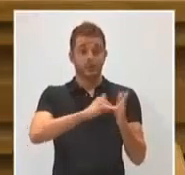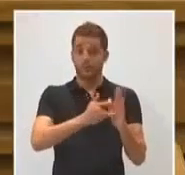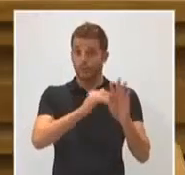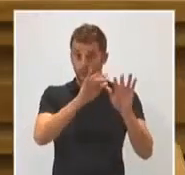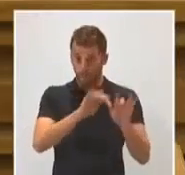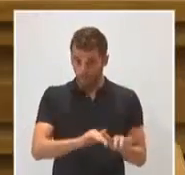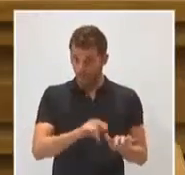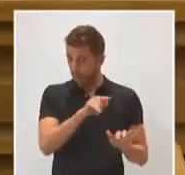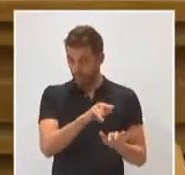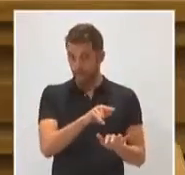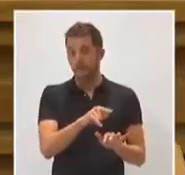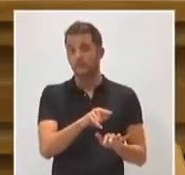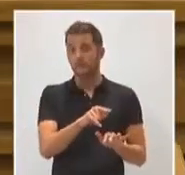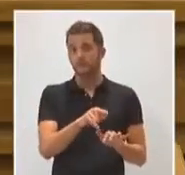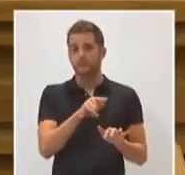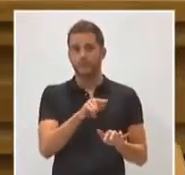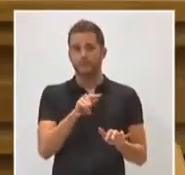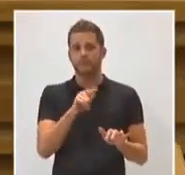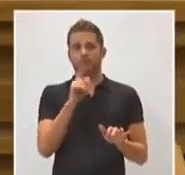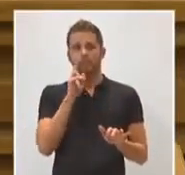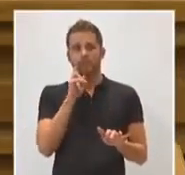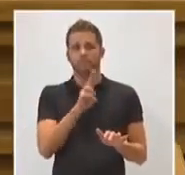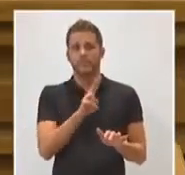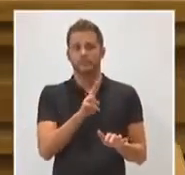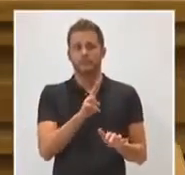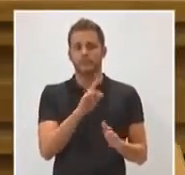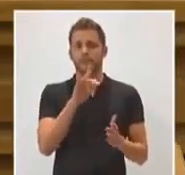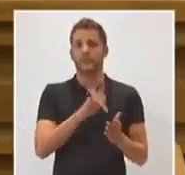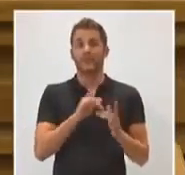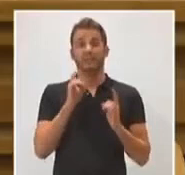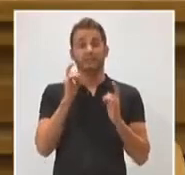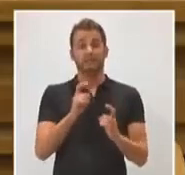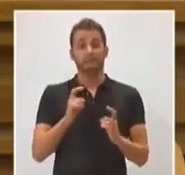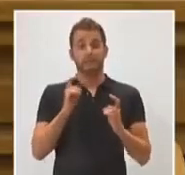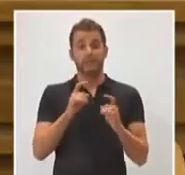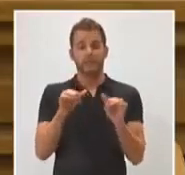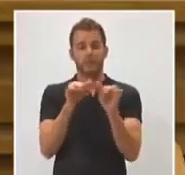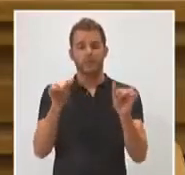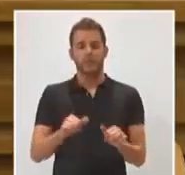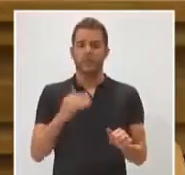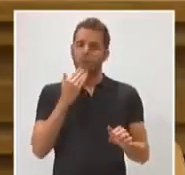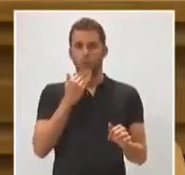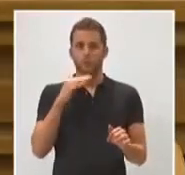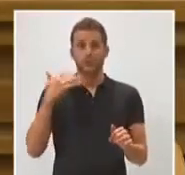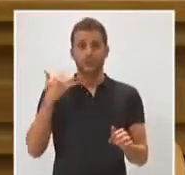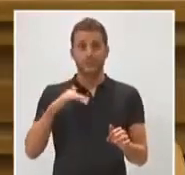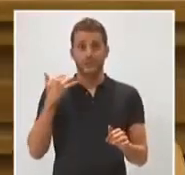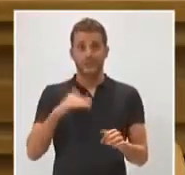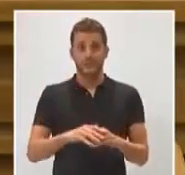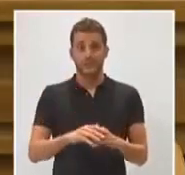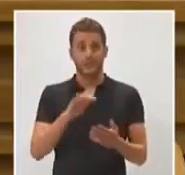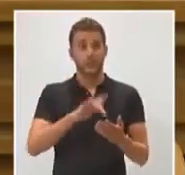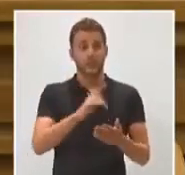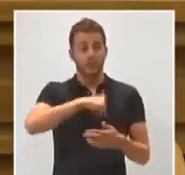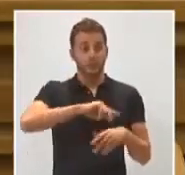escrito en el que se pretendían modelo un poco como el de seseña que nosotros terminamos pero que no